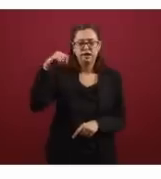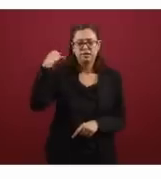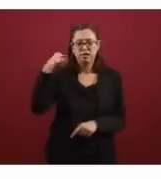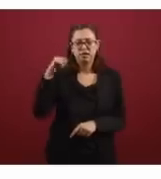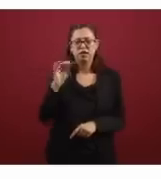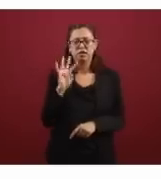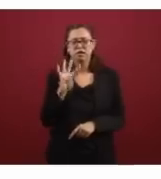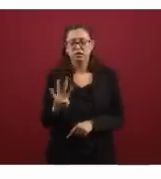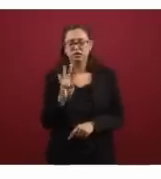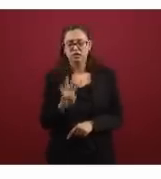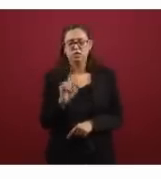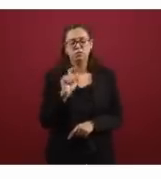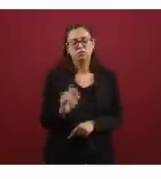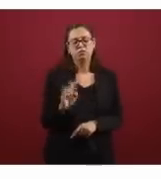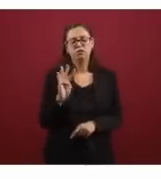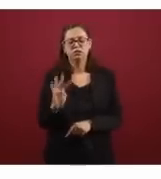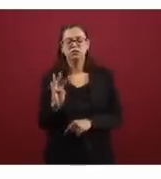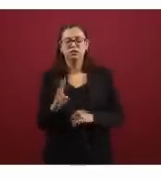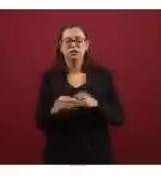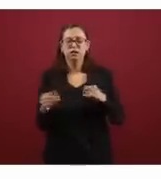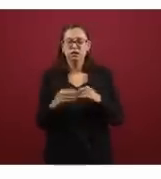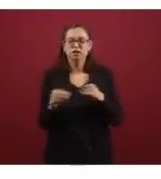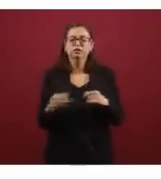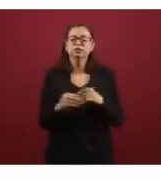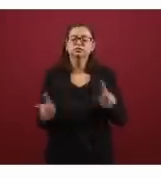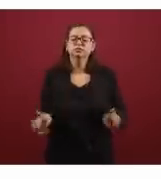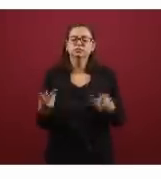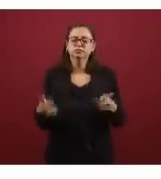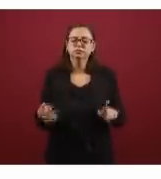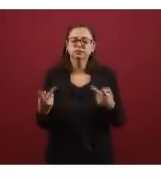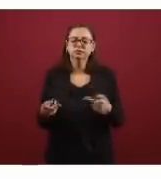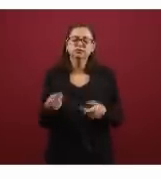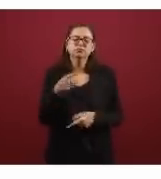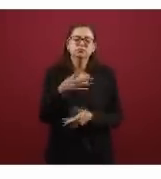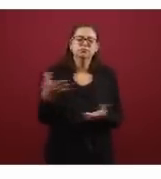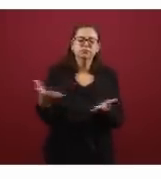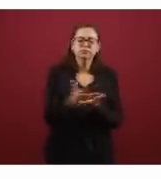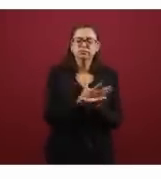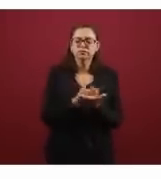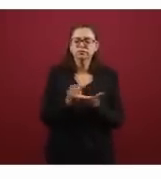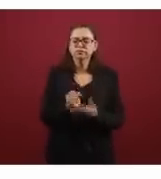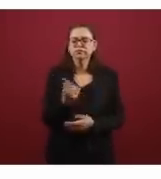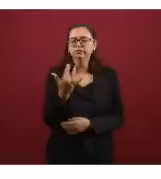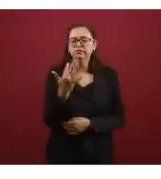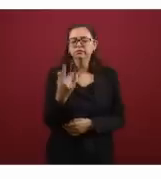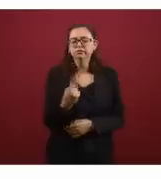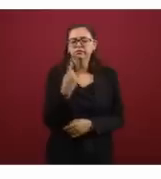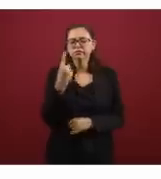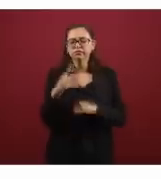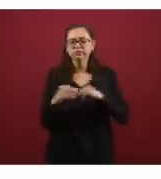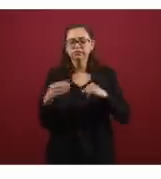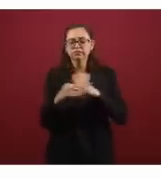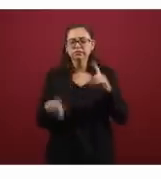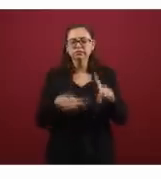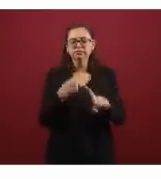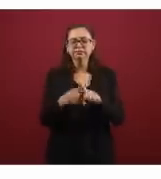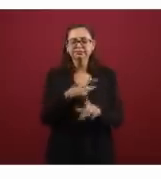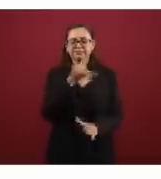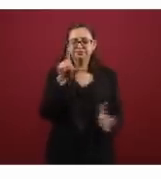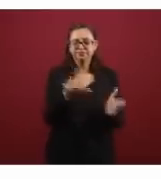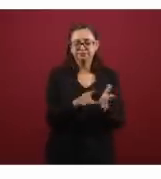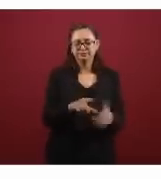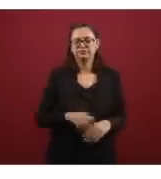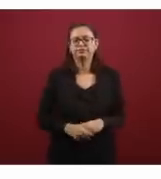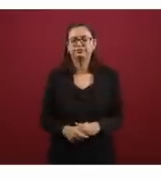19 pesos con 19 centavos por litro, el precio al público, y un margen de 51 centavos. En el tema de marcas,